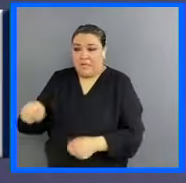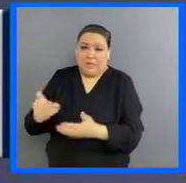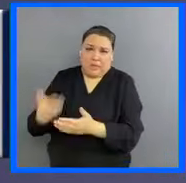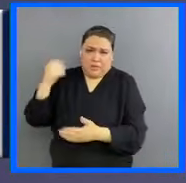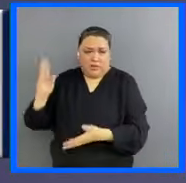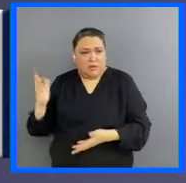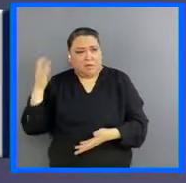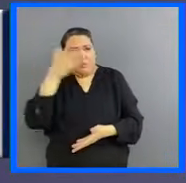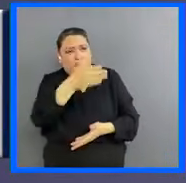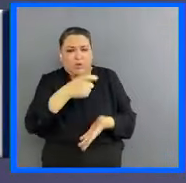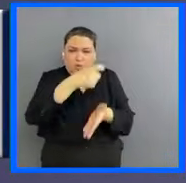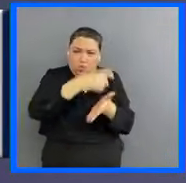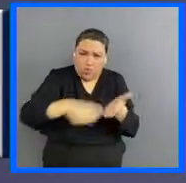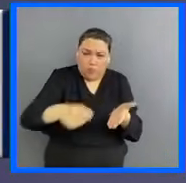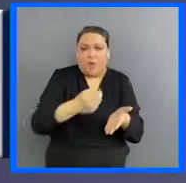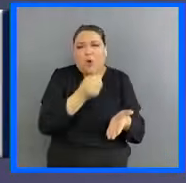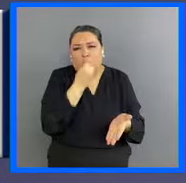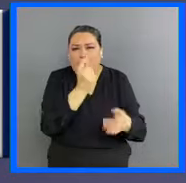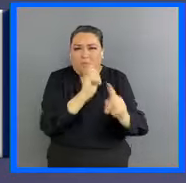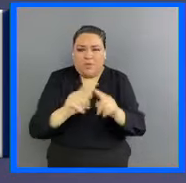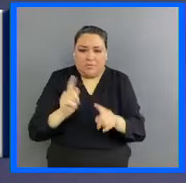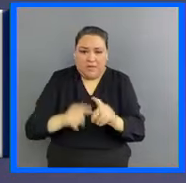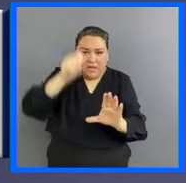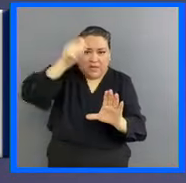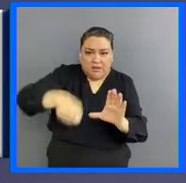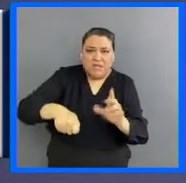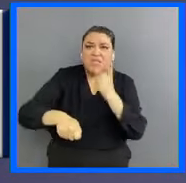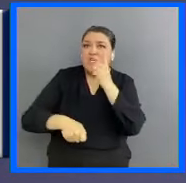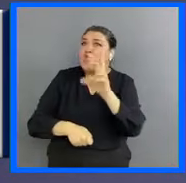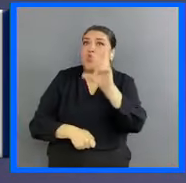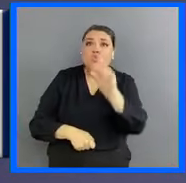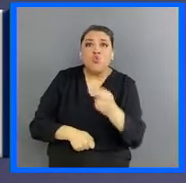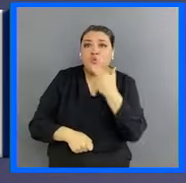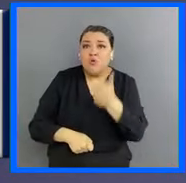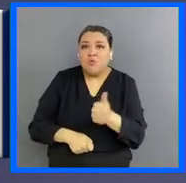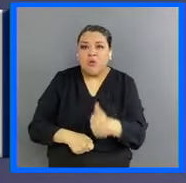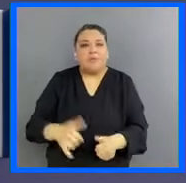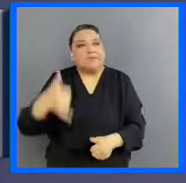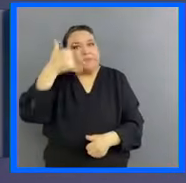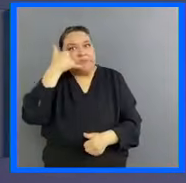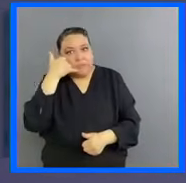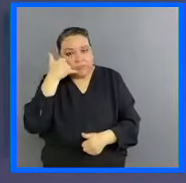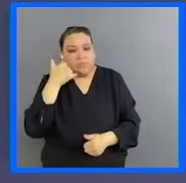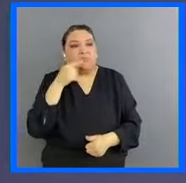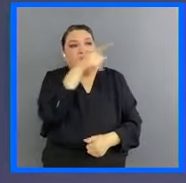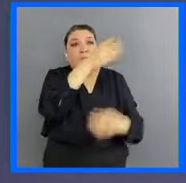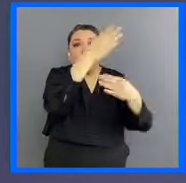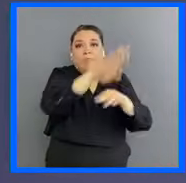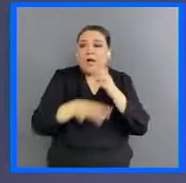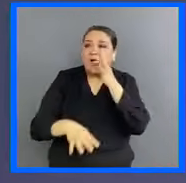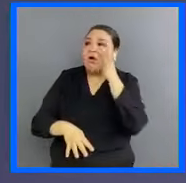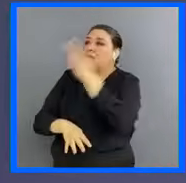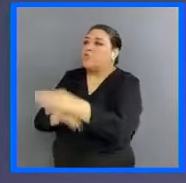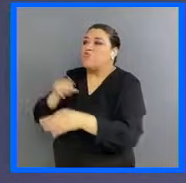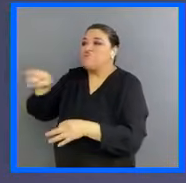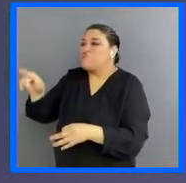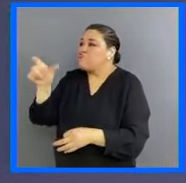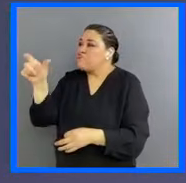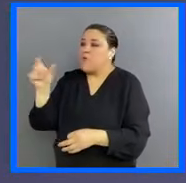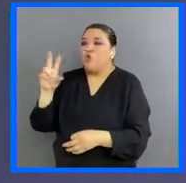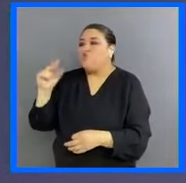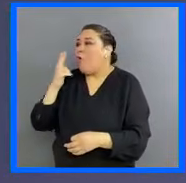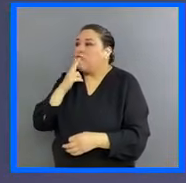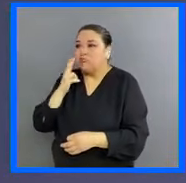despensa, pero su tarjeta fue rechazada. En el banco le informaron que la tarjeta fue bloqueada por falta de uso durante 12 meses y